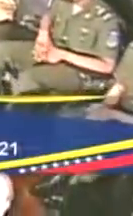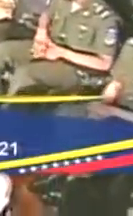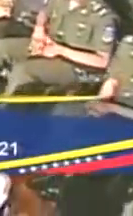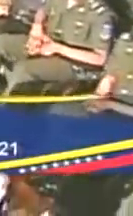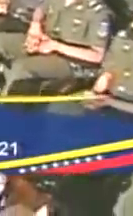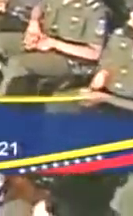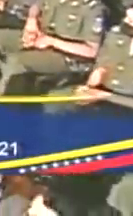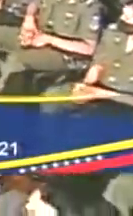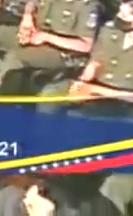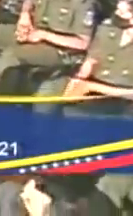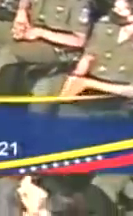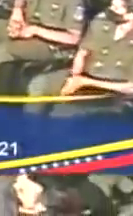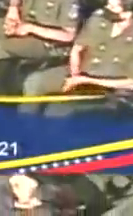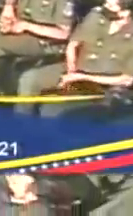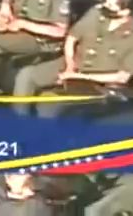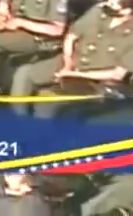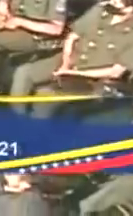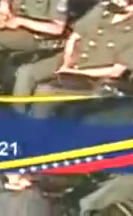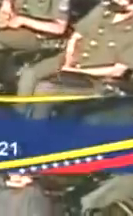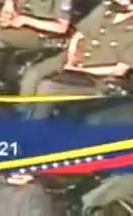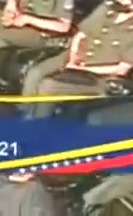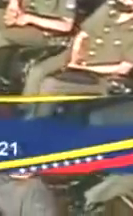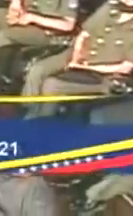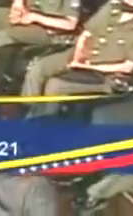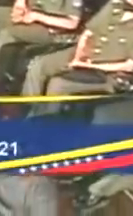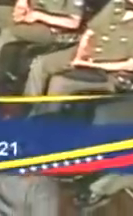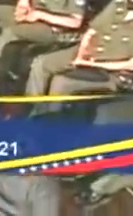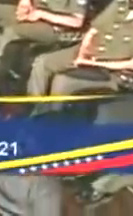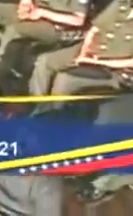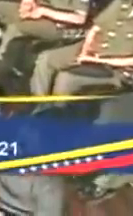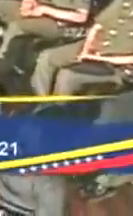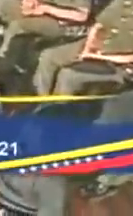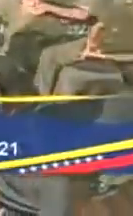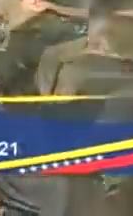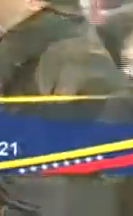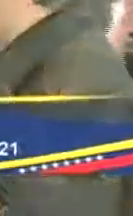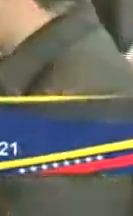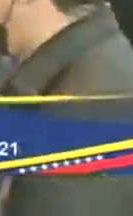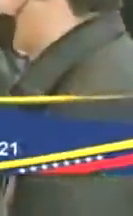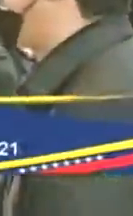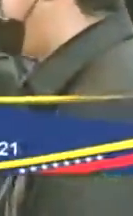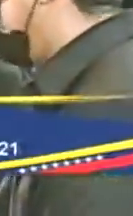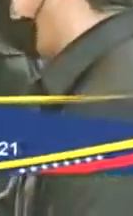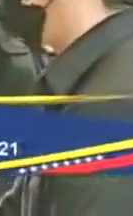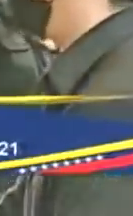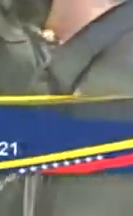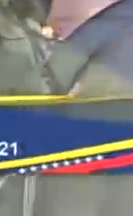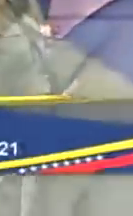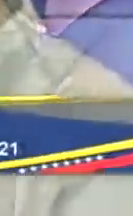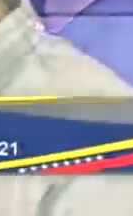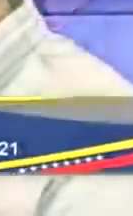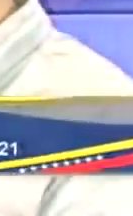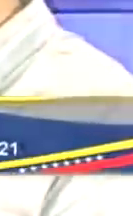mención zoología. Egresado de la Universidad Central de Venezuela, estuvo como biólogo del Laboratorio